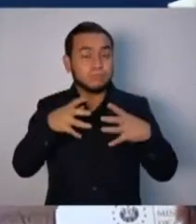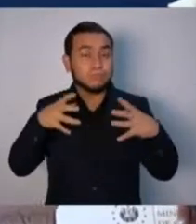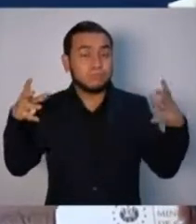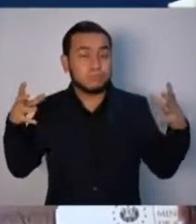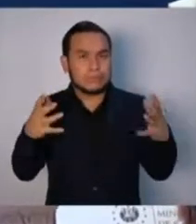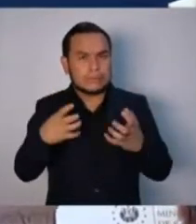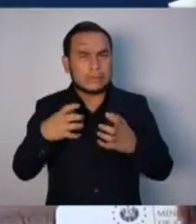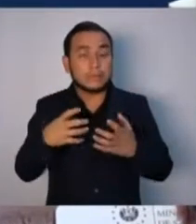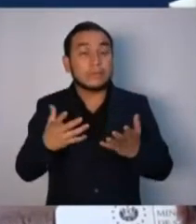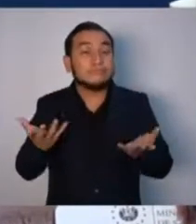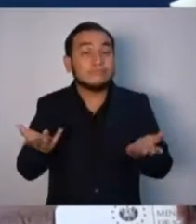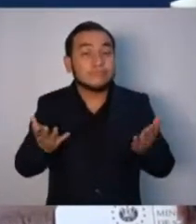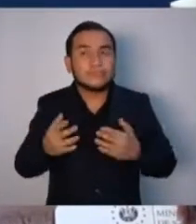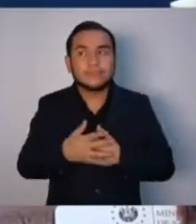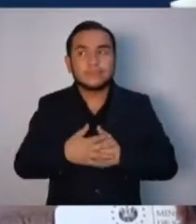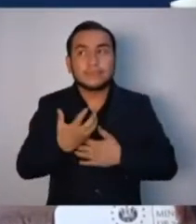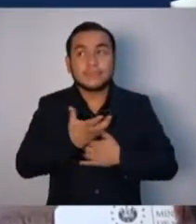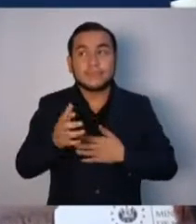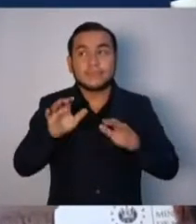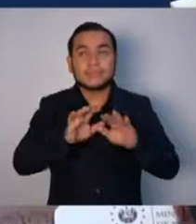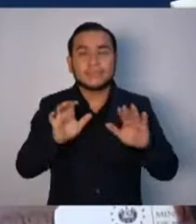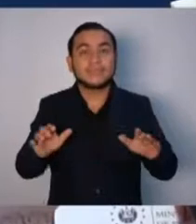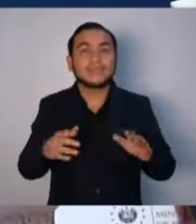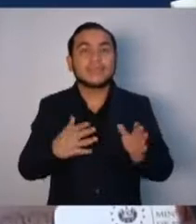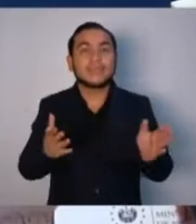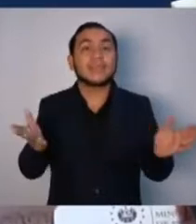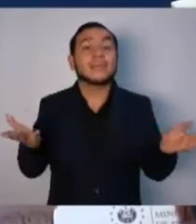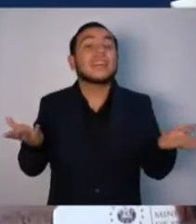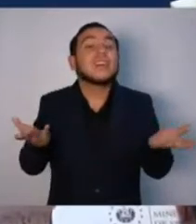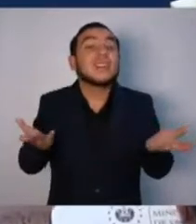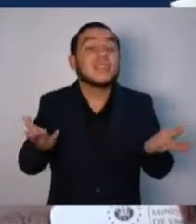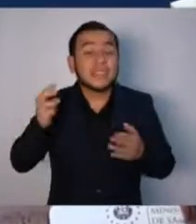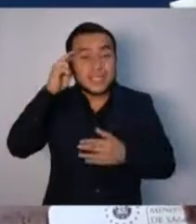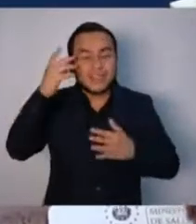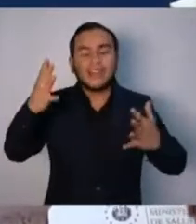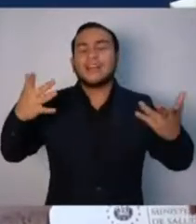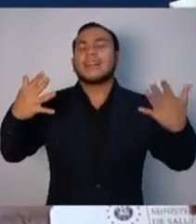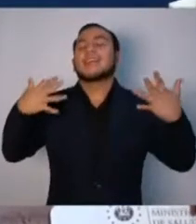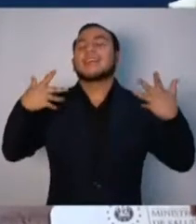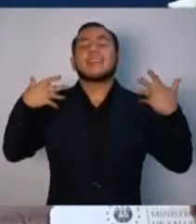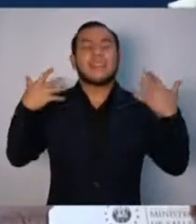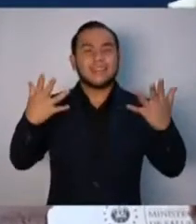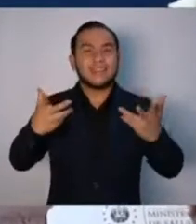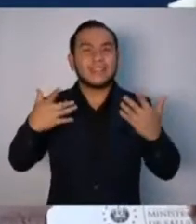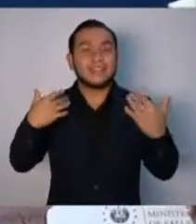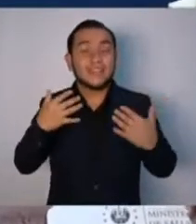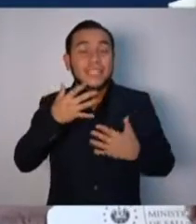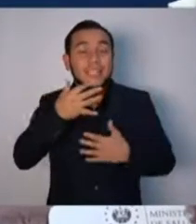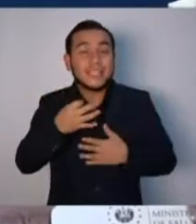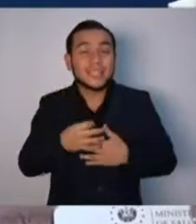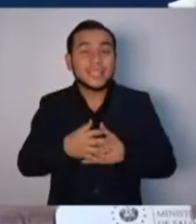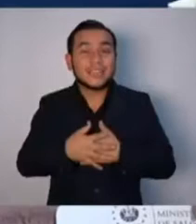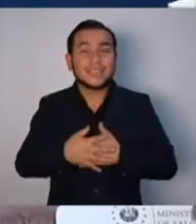y entonces los niños los niños le siguen así para que les llegue el aire vamos a un ventilador